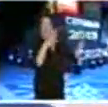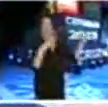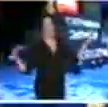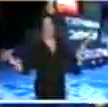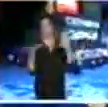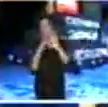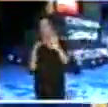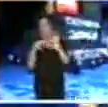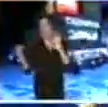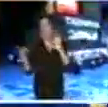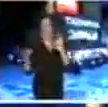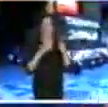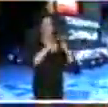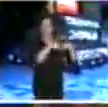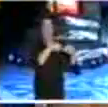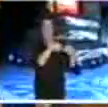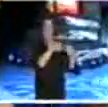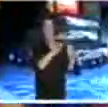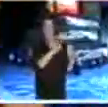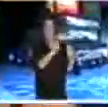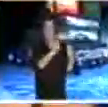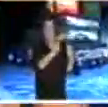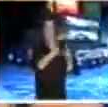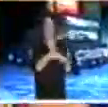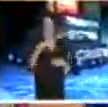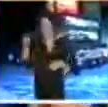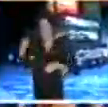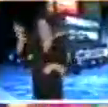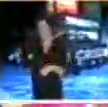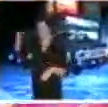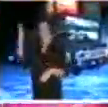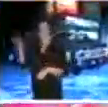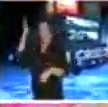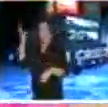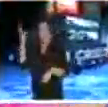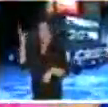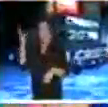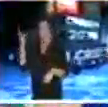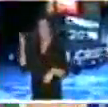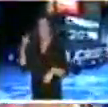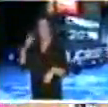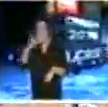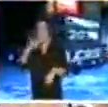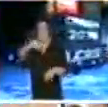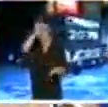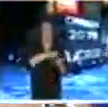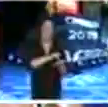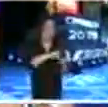Familia, lo primero. Hay otra parte que está imputado. Cuando la escucha